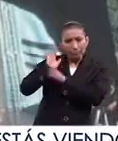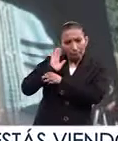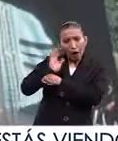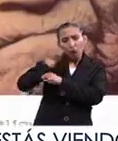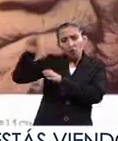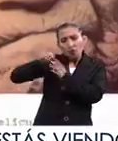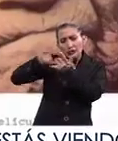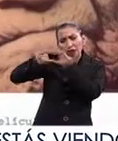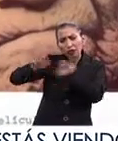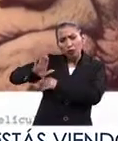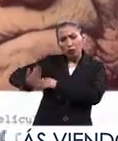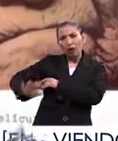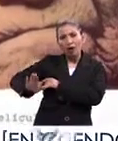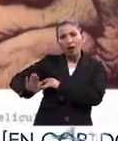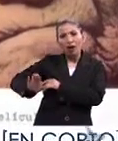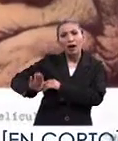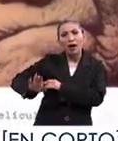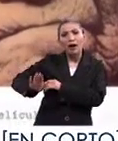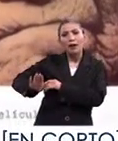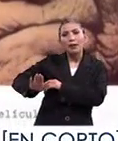un documental,